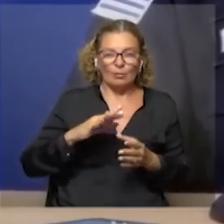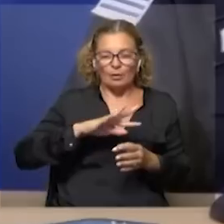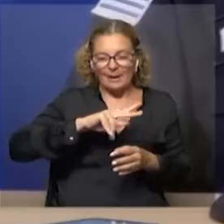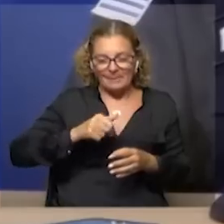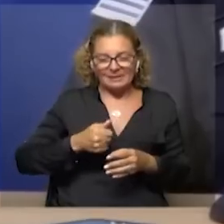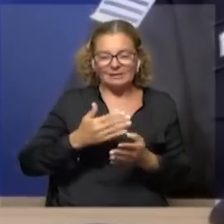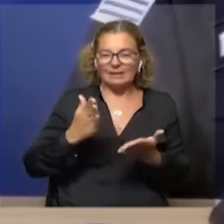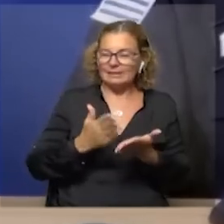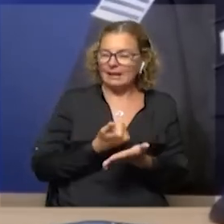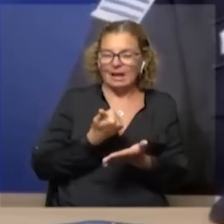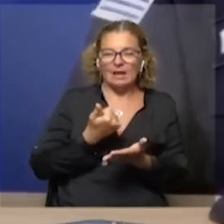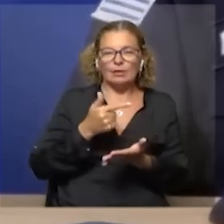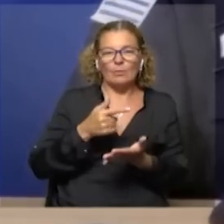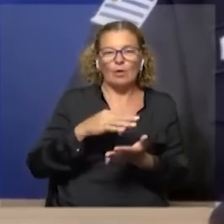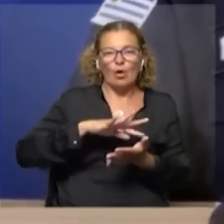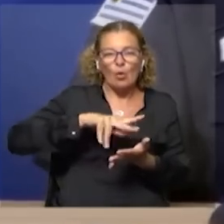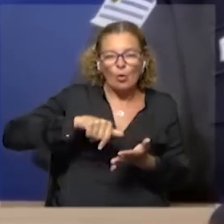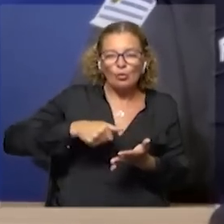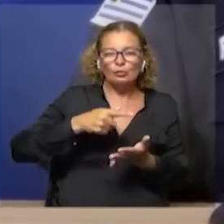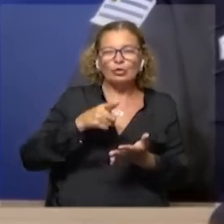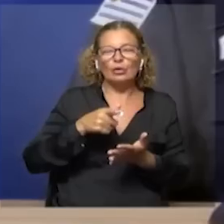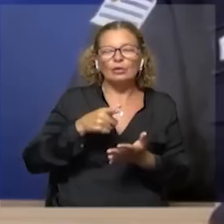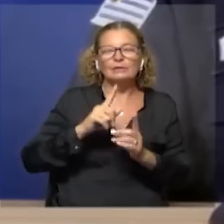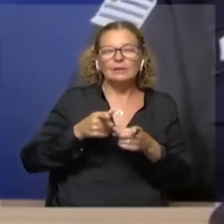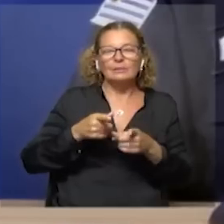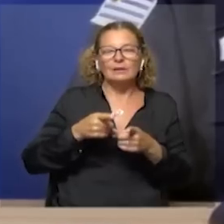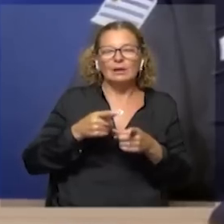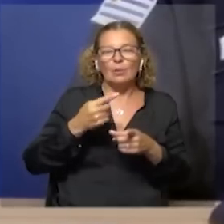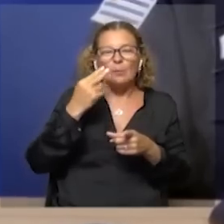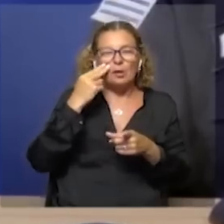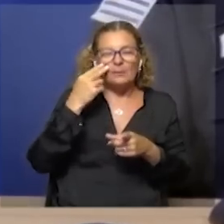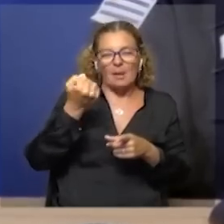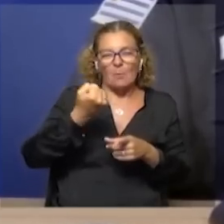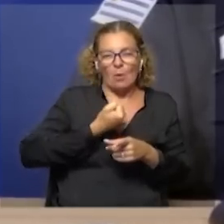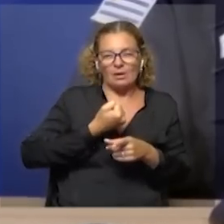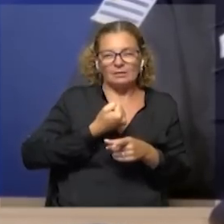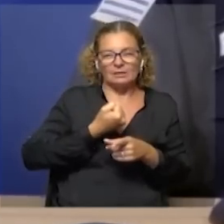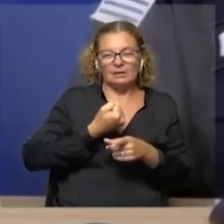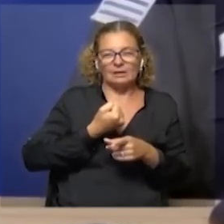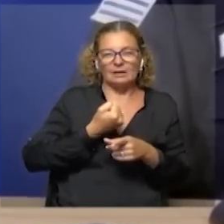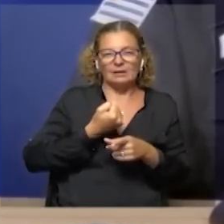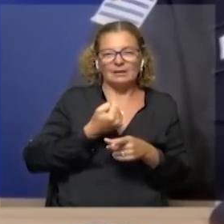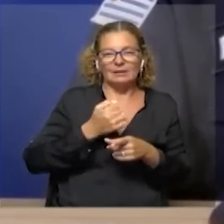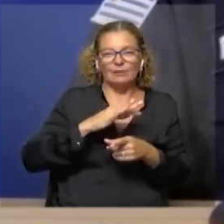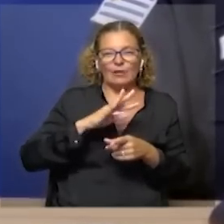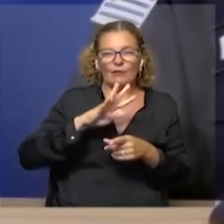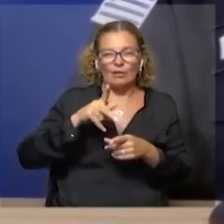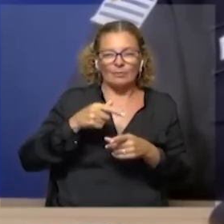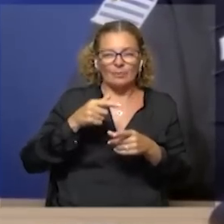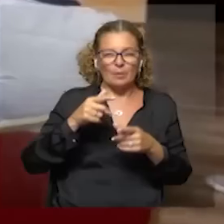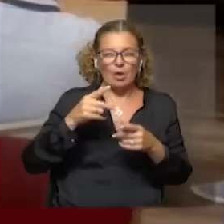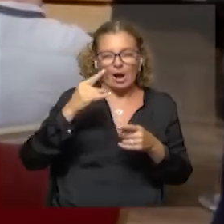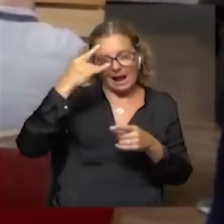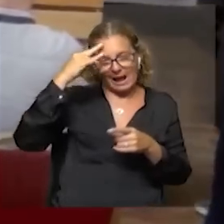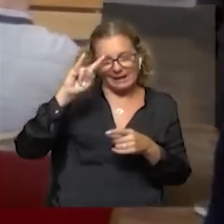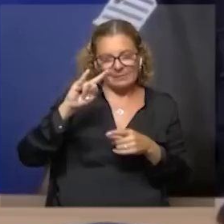rapiña abatir el hurto abatir los homicidios el avisar y la violencia doméstica